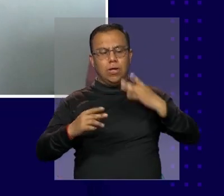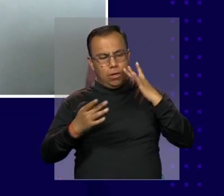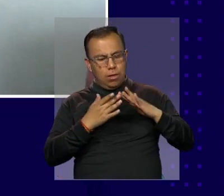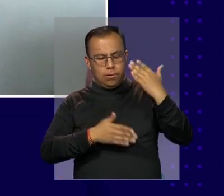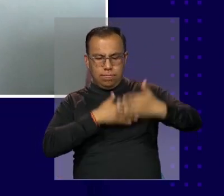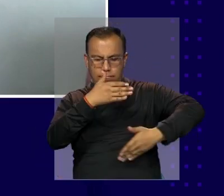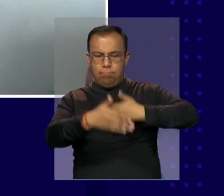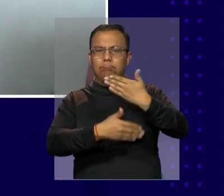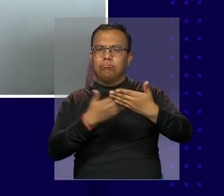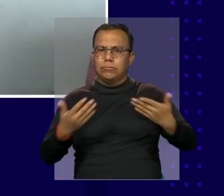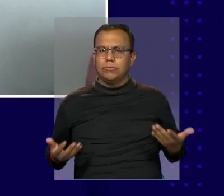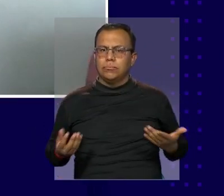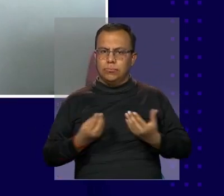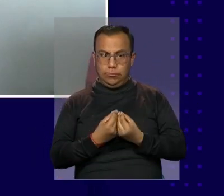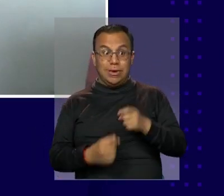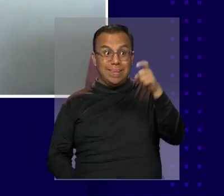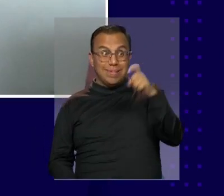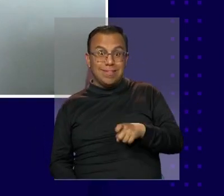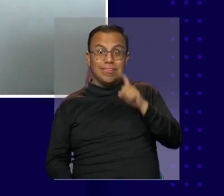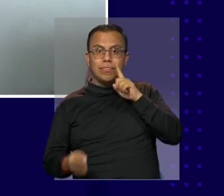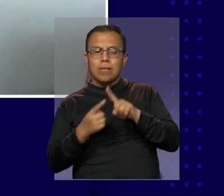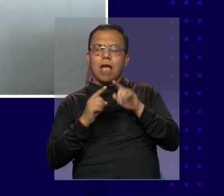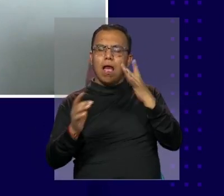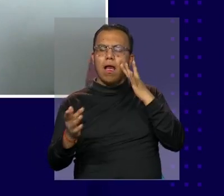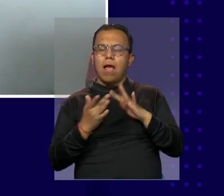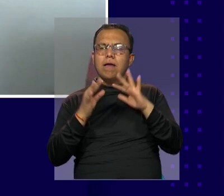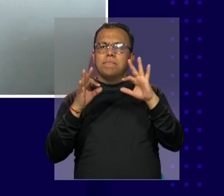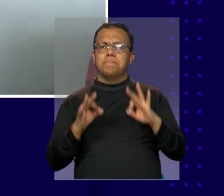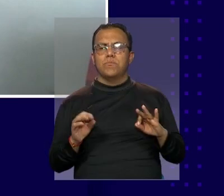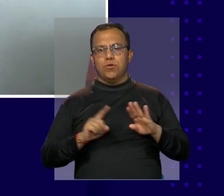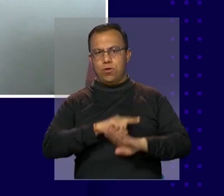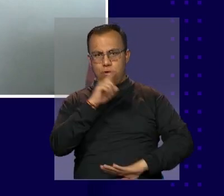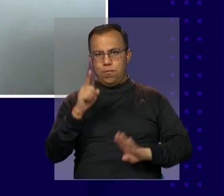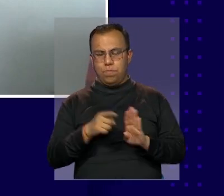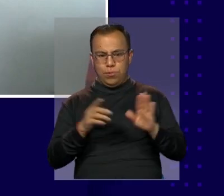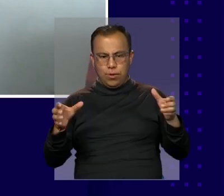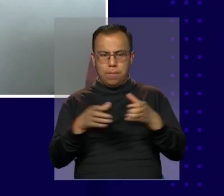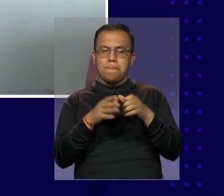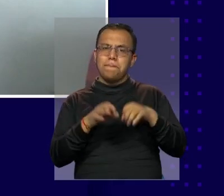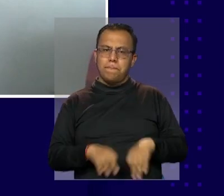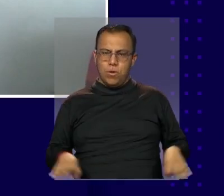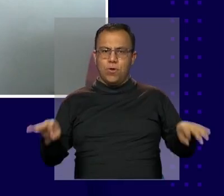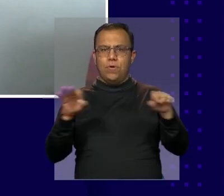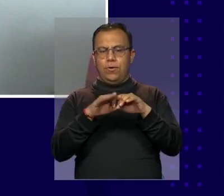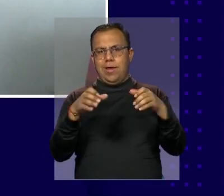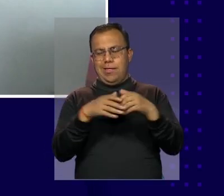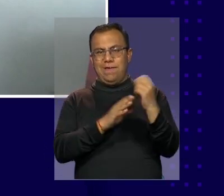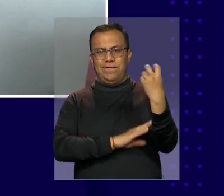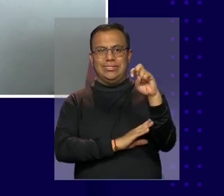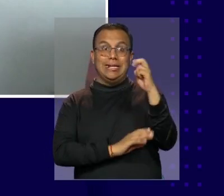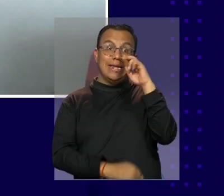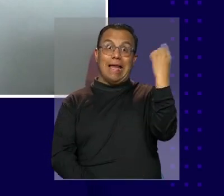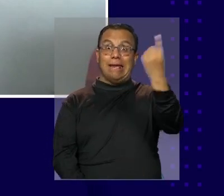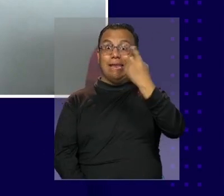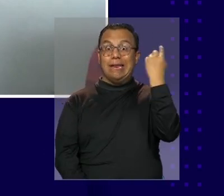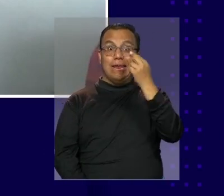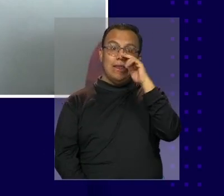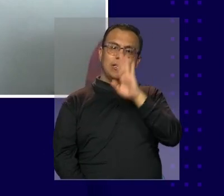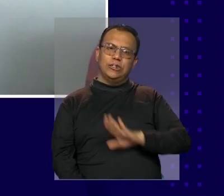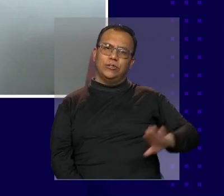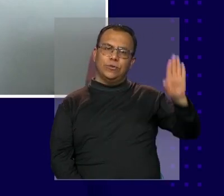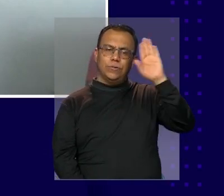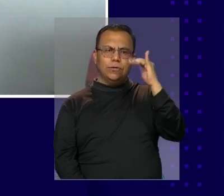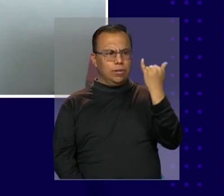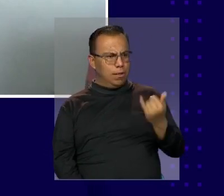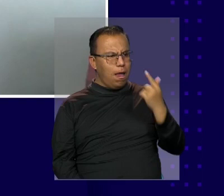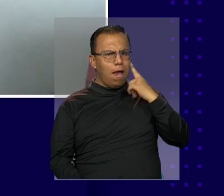a la persona que debería ocupar la titularidad de uno de los órganos más importantes, como es la Fiscalía General de la Nación. Han